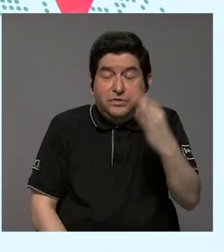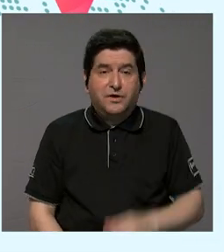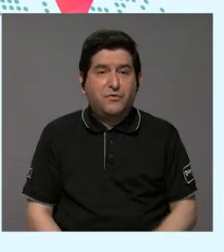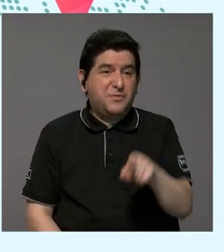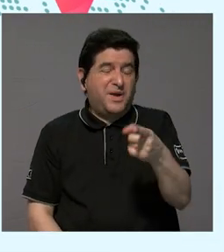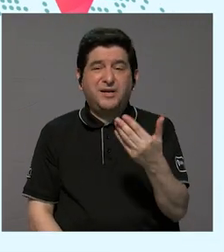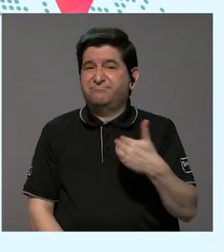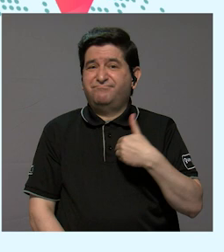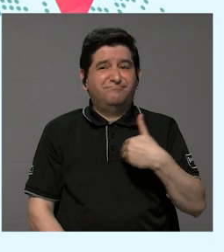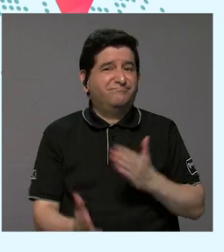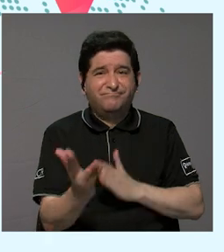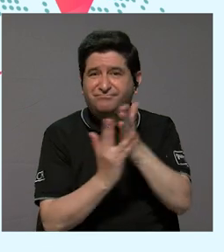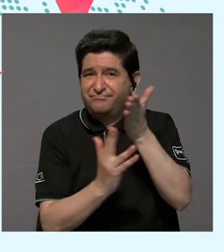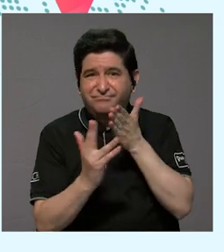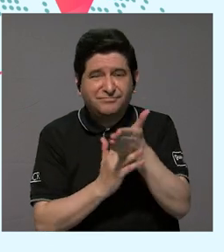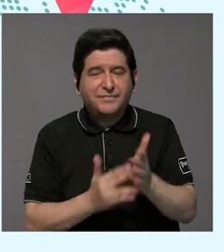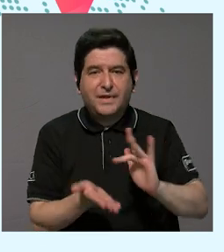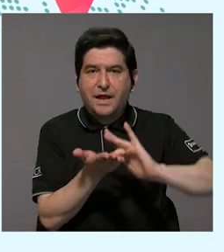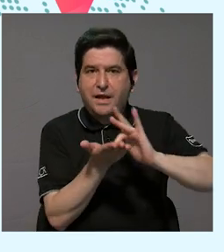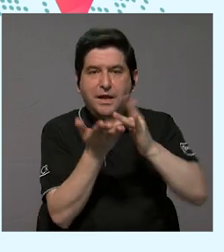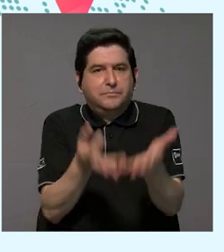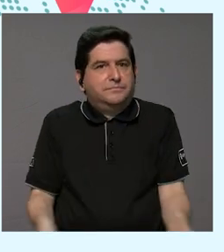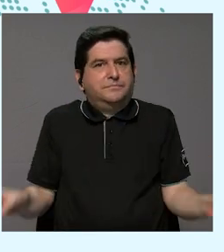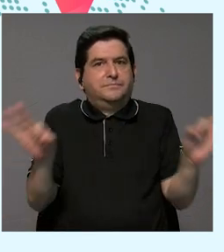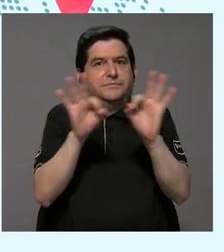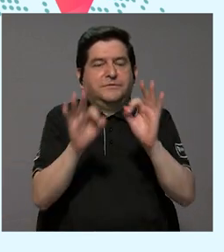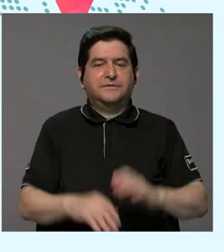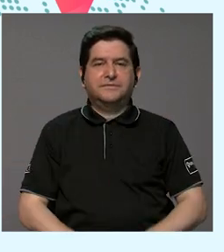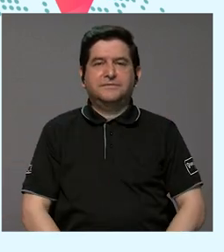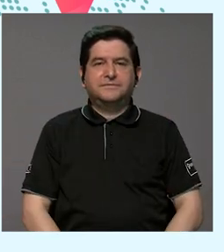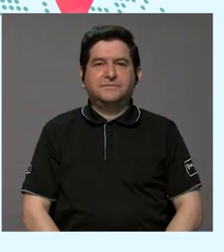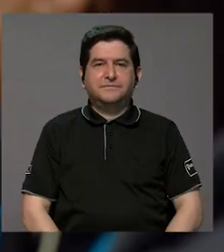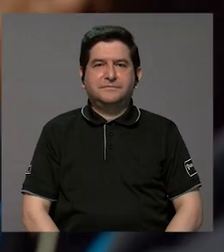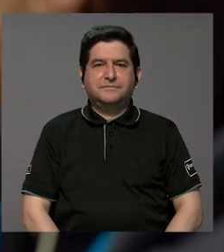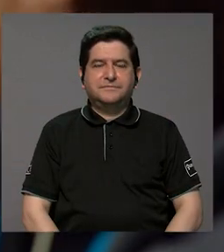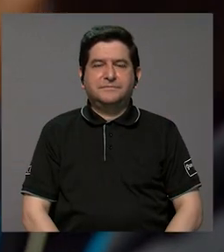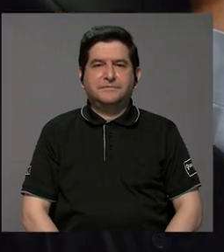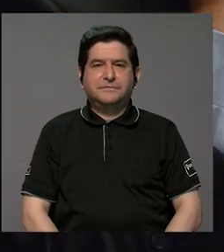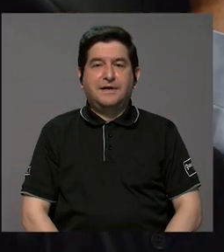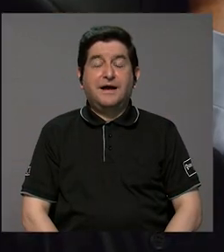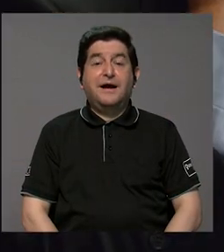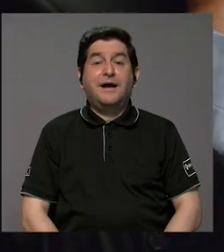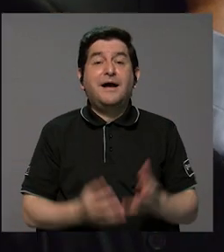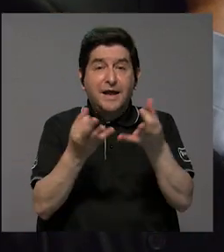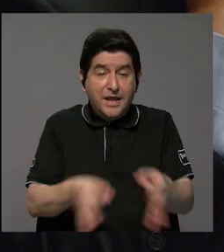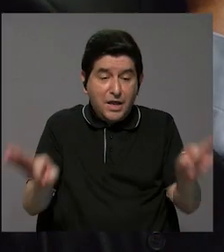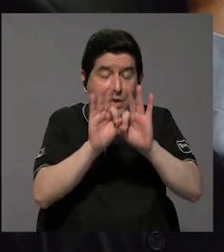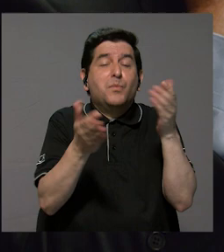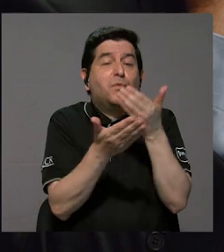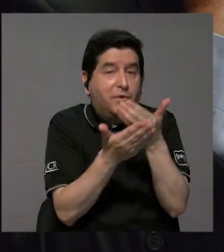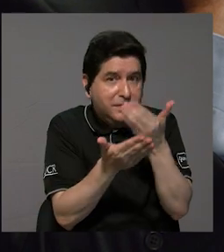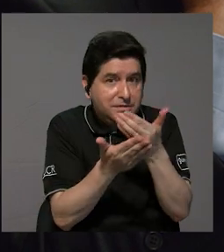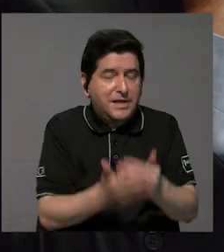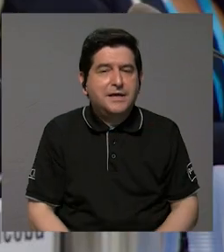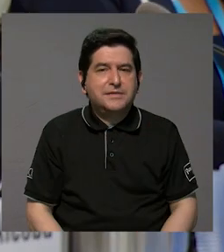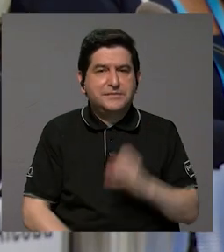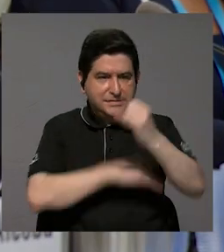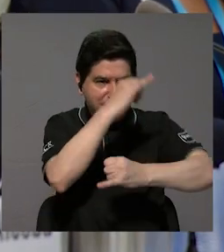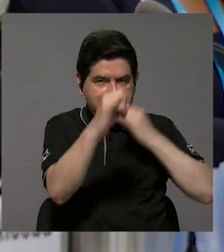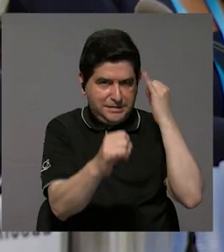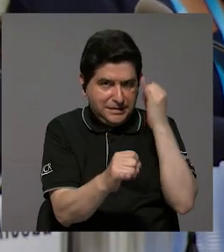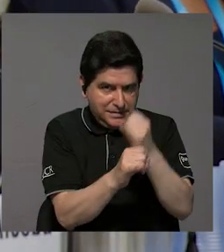manera, carecerían del acceso a este medicamento vital. Una importancia que se comprueba cuando, a